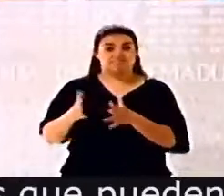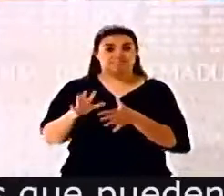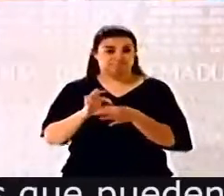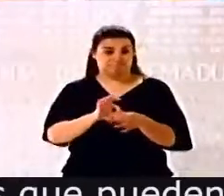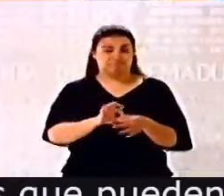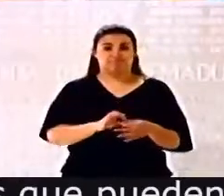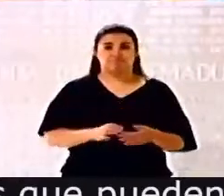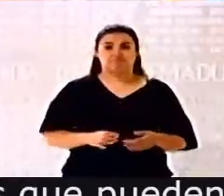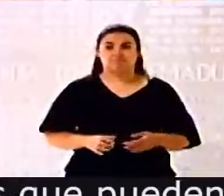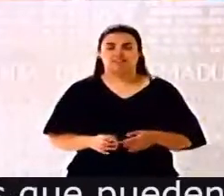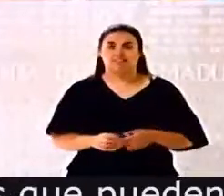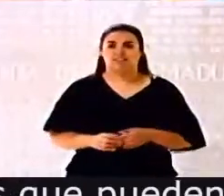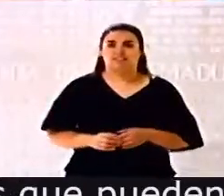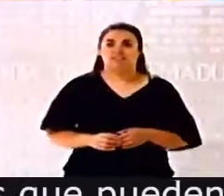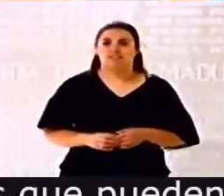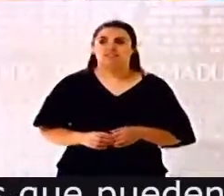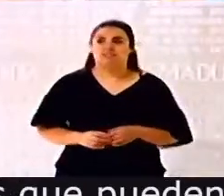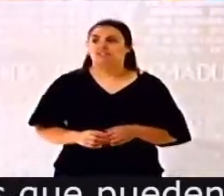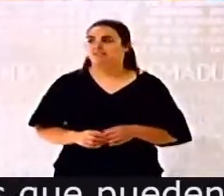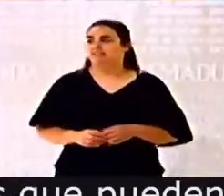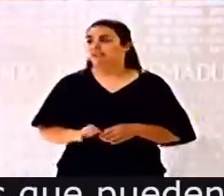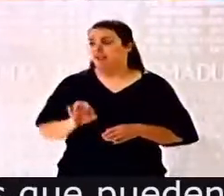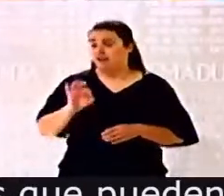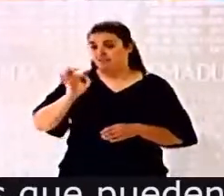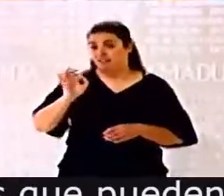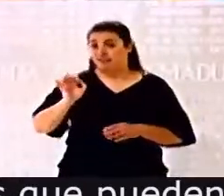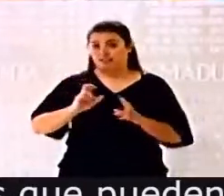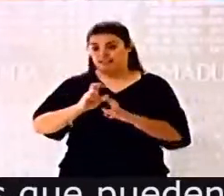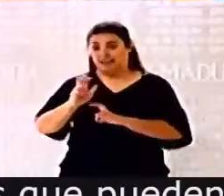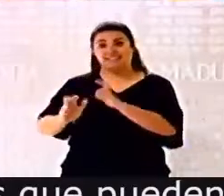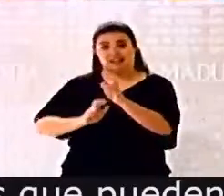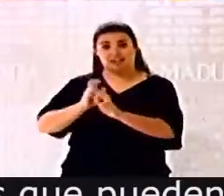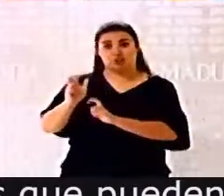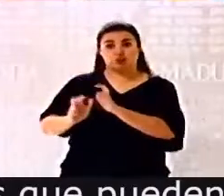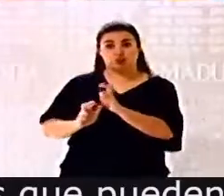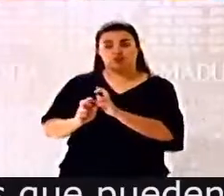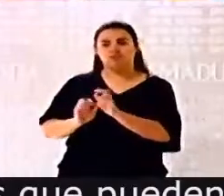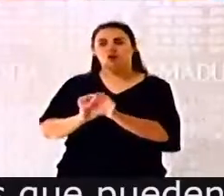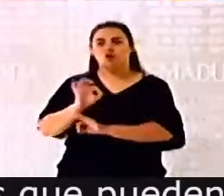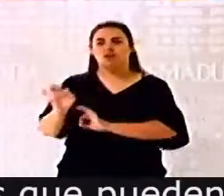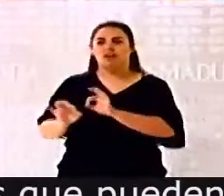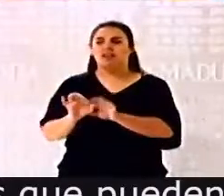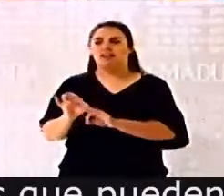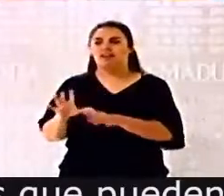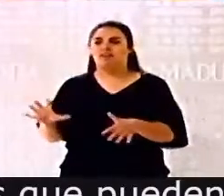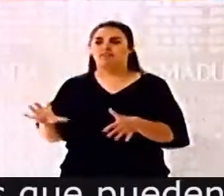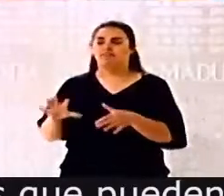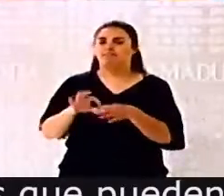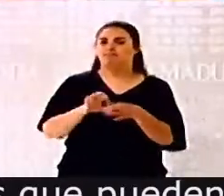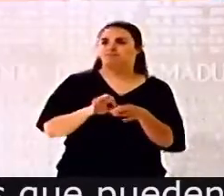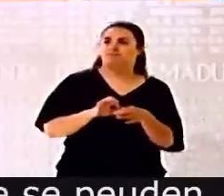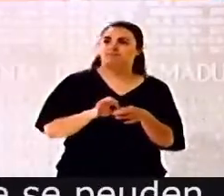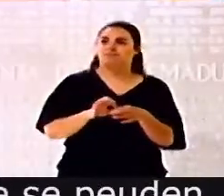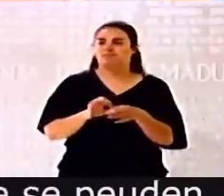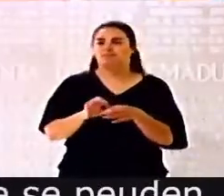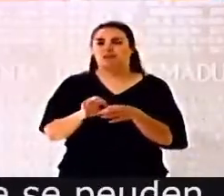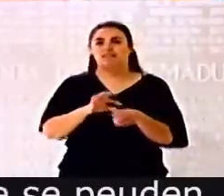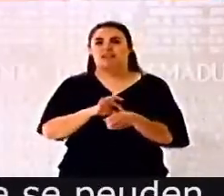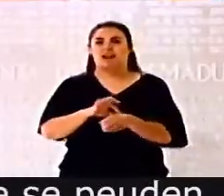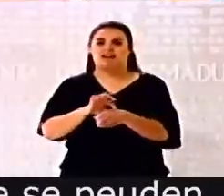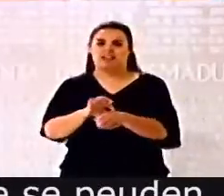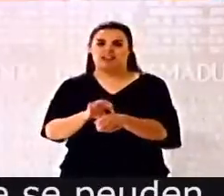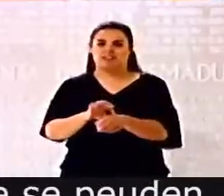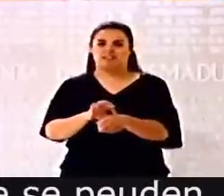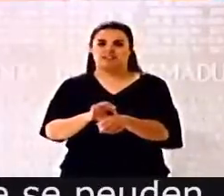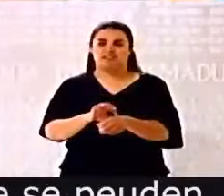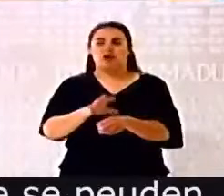pueblo. Es cierto que los cacharritos se pueden organizar sobre la base de las guías.